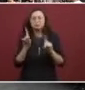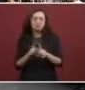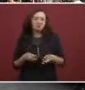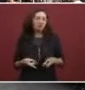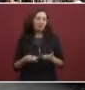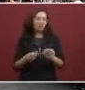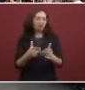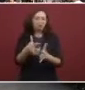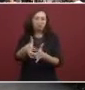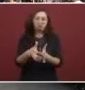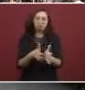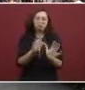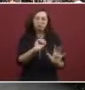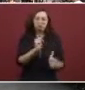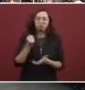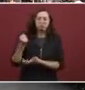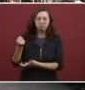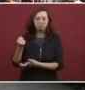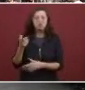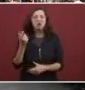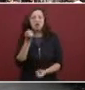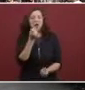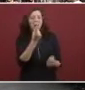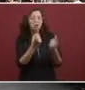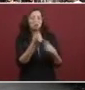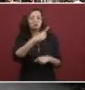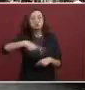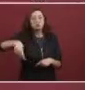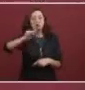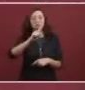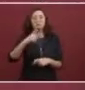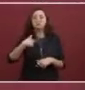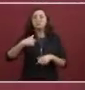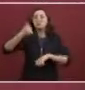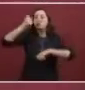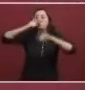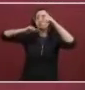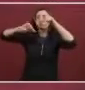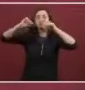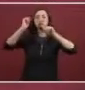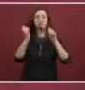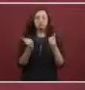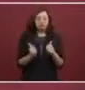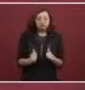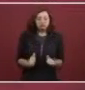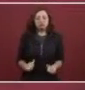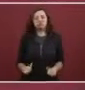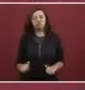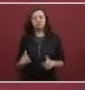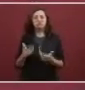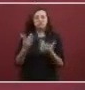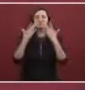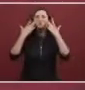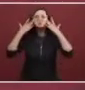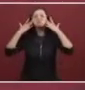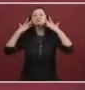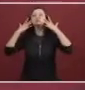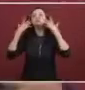públicos, que se hacían hasta cirugía plástica a costillas del erario, hasta se